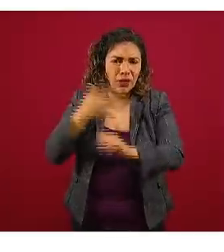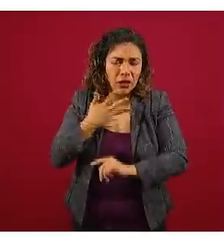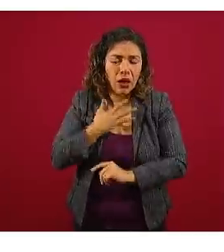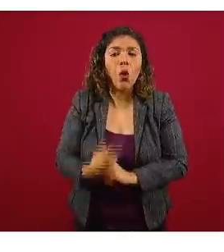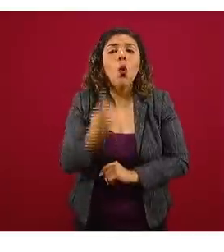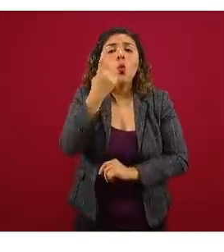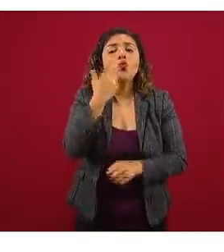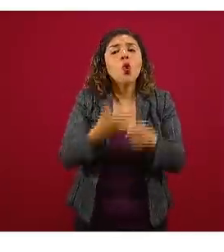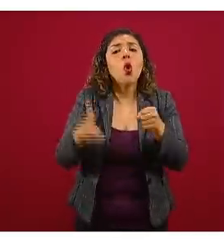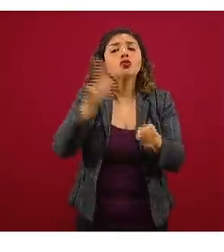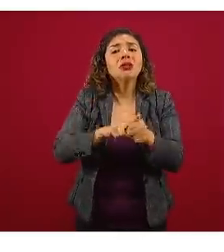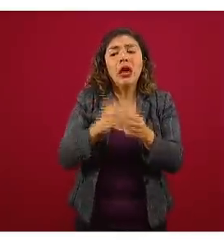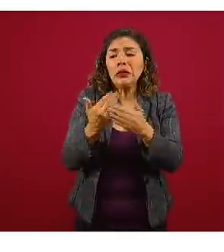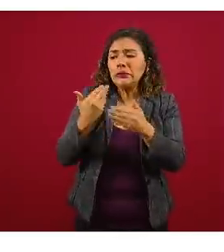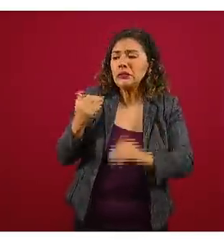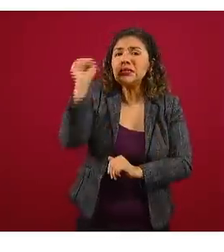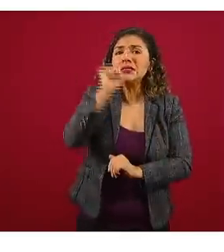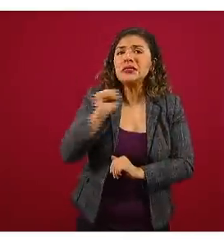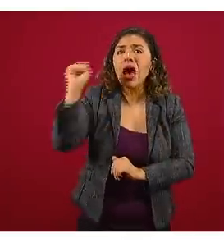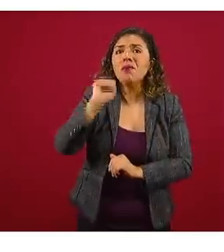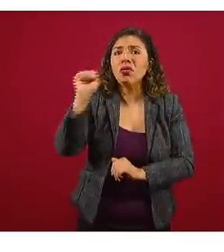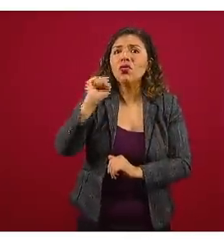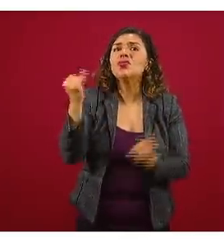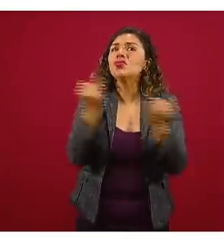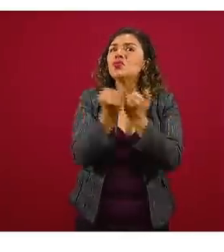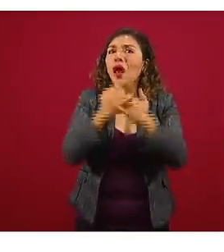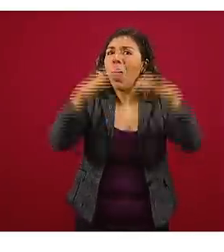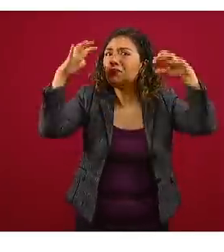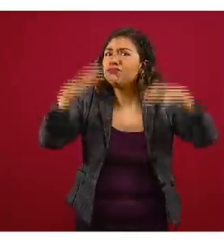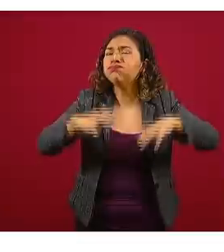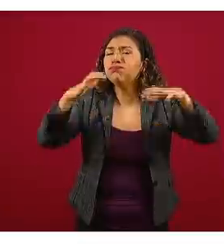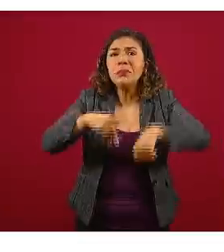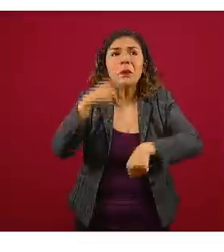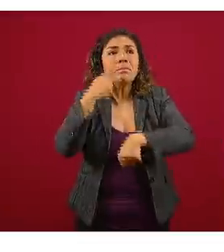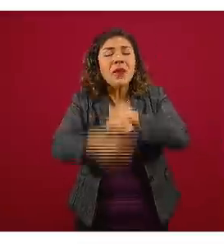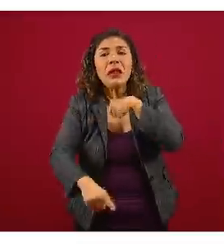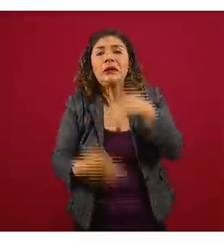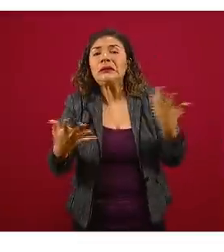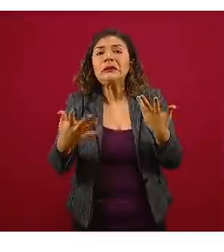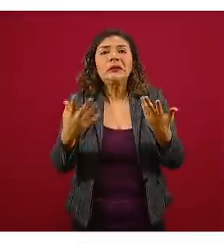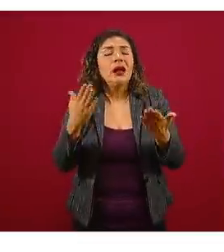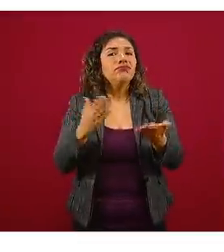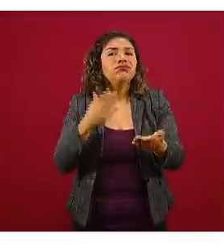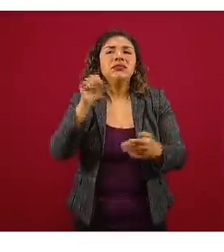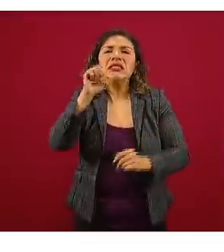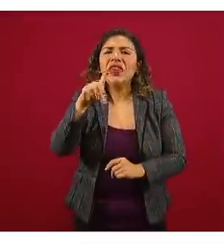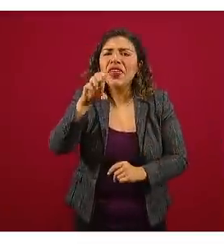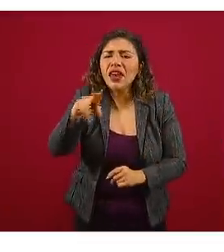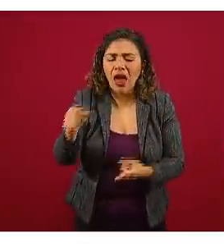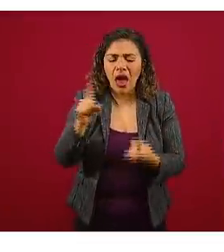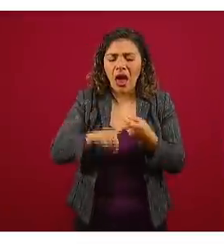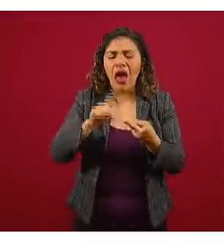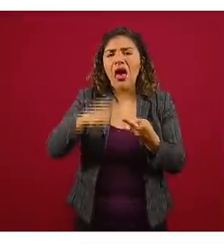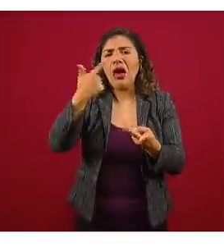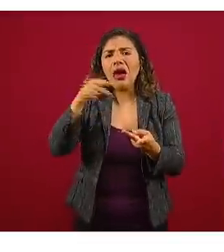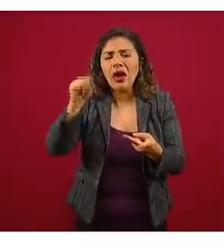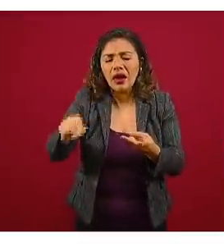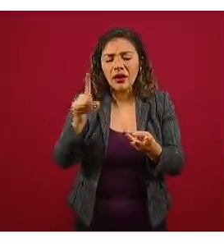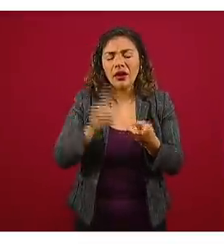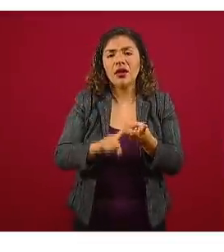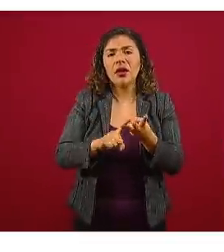tuvimos la noche del sábado que de inmediato en las autoridades del sector salud sedena guardia nacional y